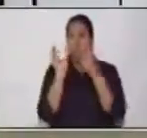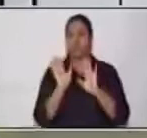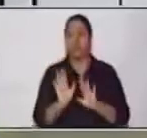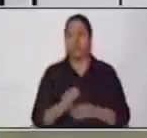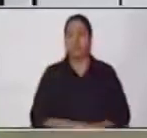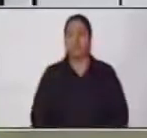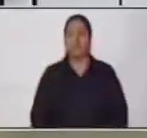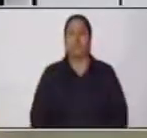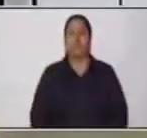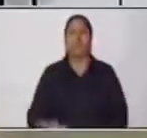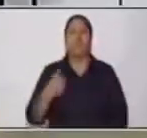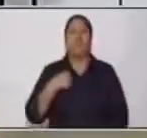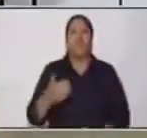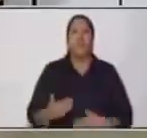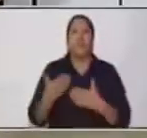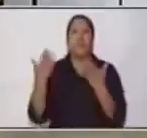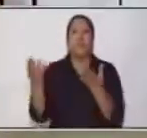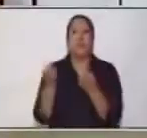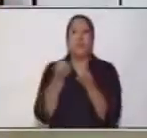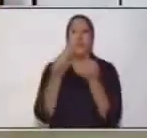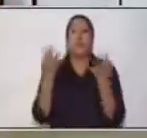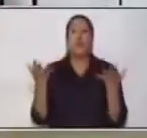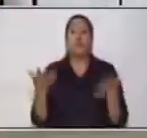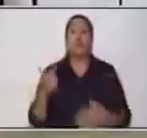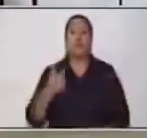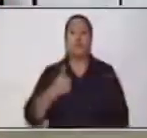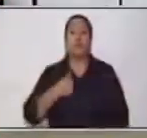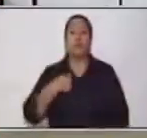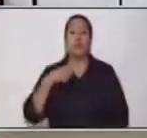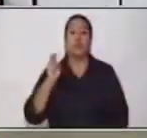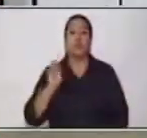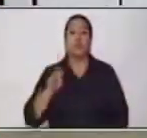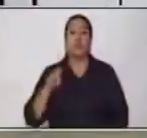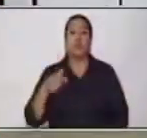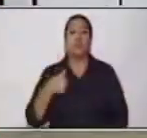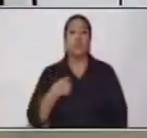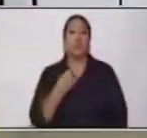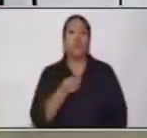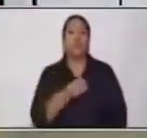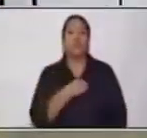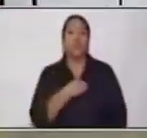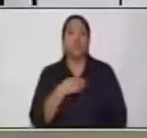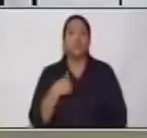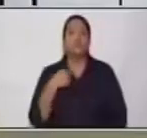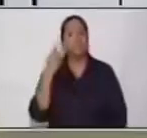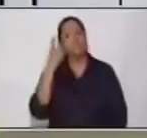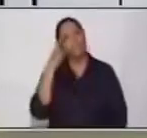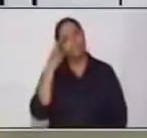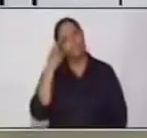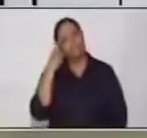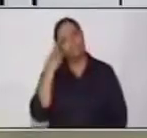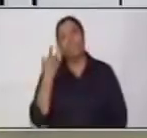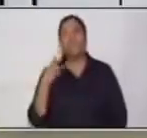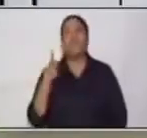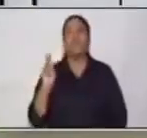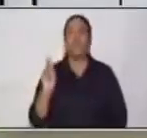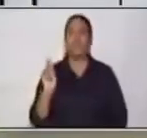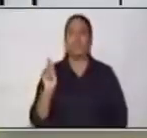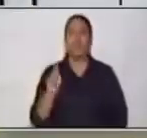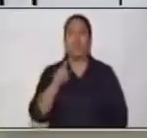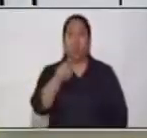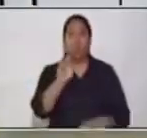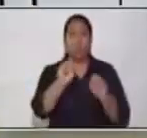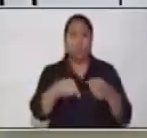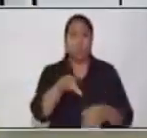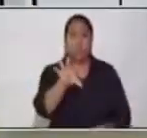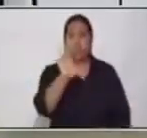voy a darle el valor que yo necesite o el valor que yo desee a Y. Sí, ustedes pueden elegir un valor, yo